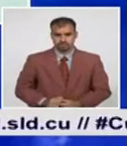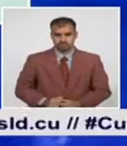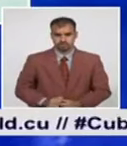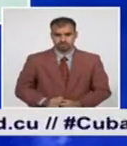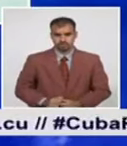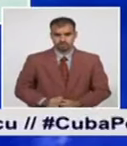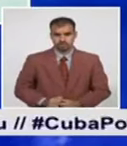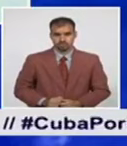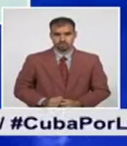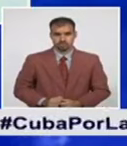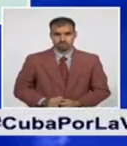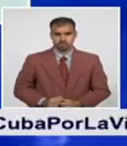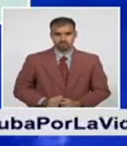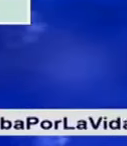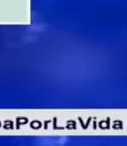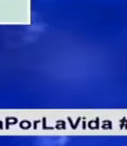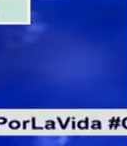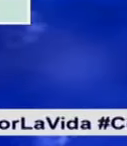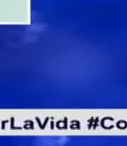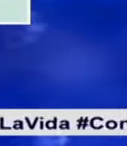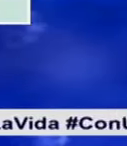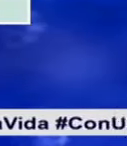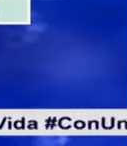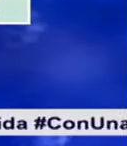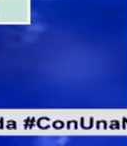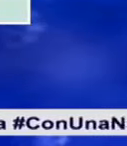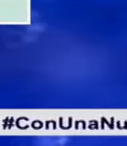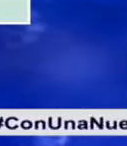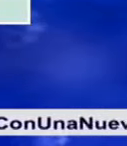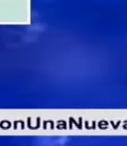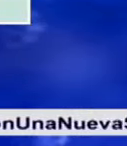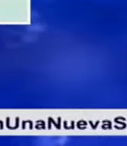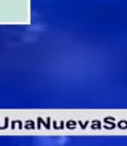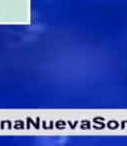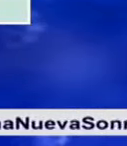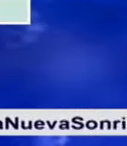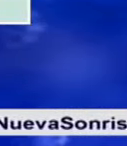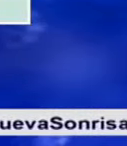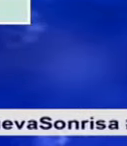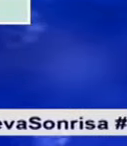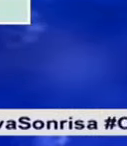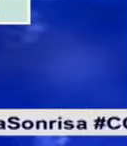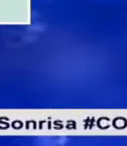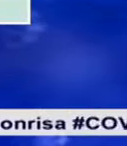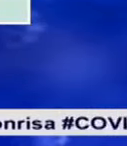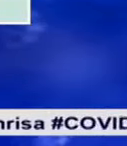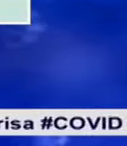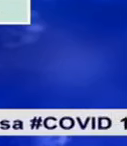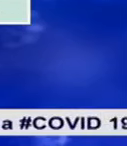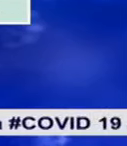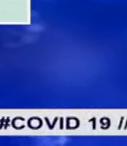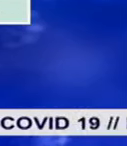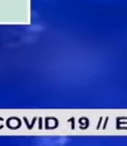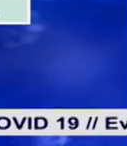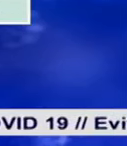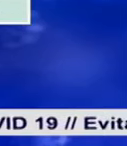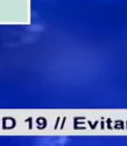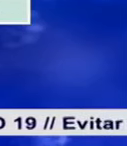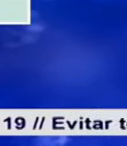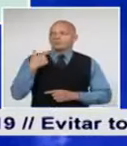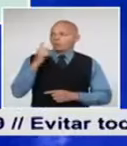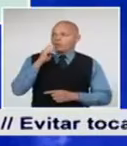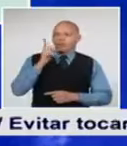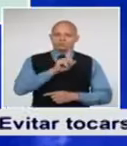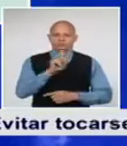uno. Muy dispersa la transmisión en la provincia de Mayabeque. Matanzas con 11,